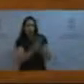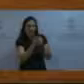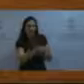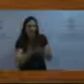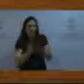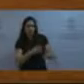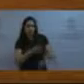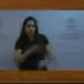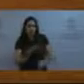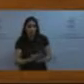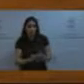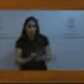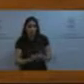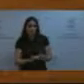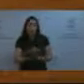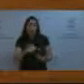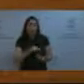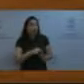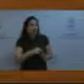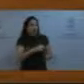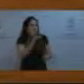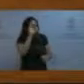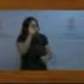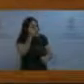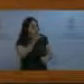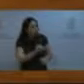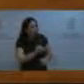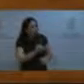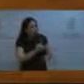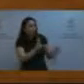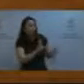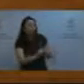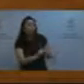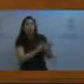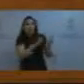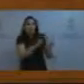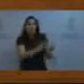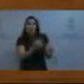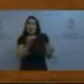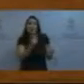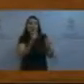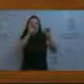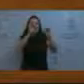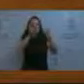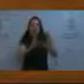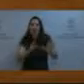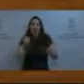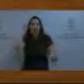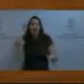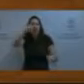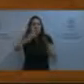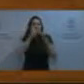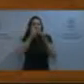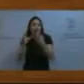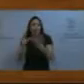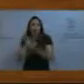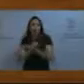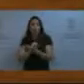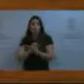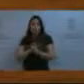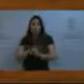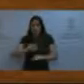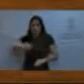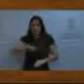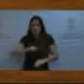grupo saca una conclusión. Para usted todo sigue igual de bien. Todo sigue igual de bien. Sin embargo, para nosotros todo está